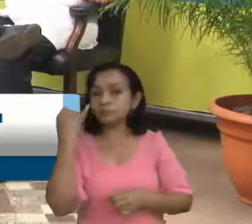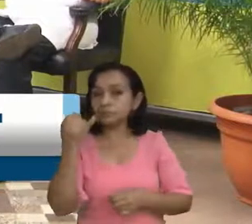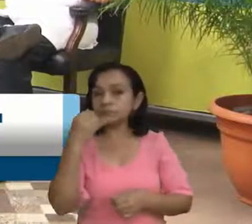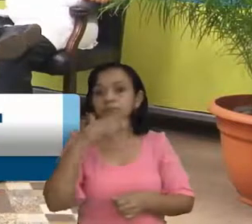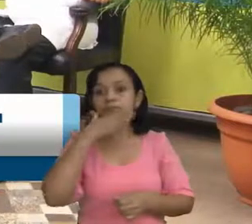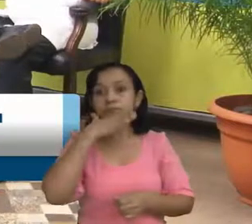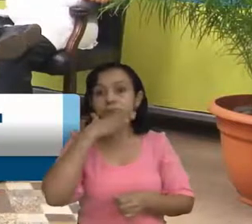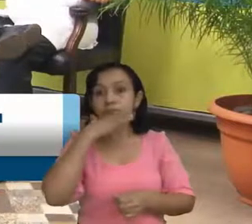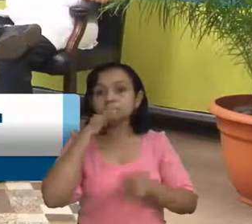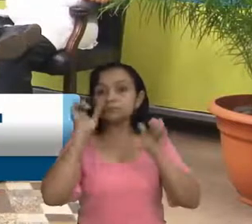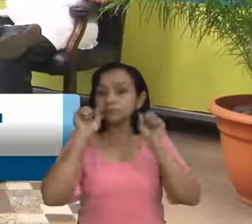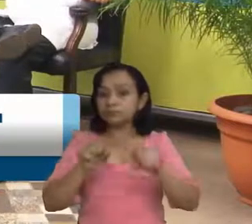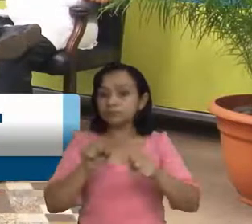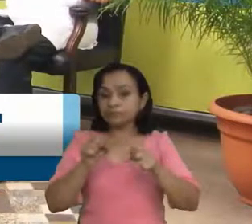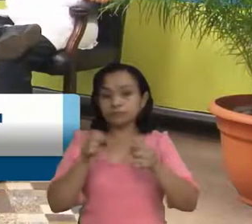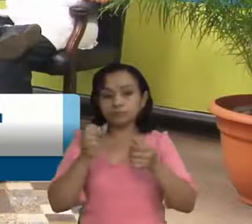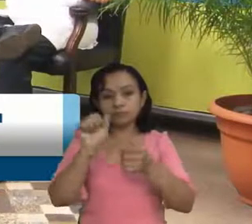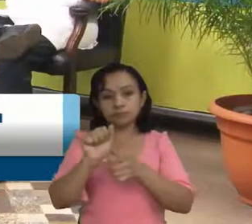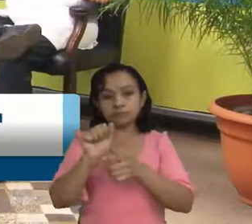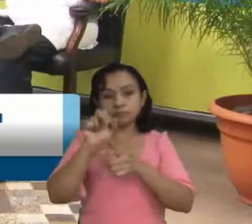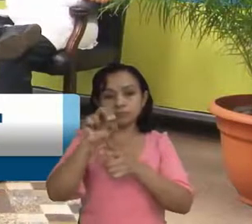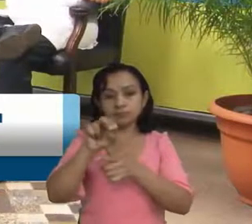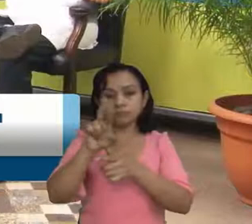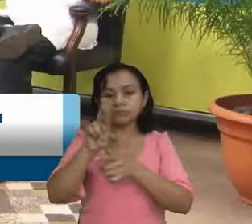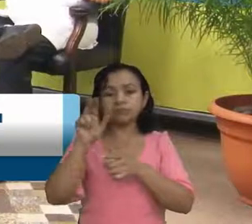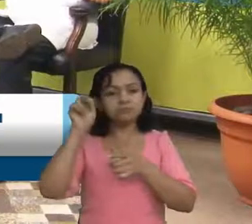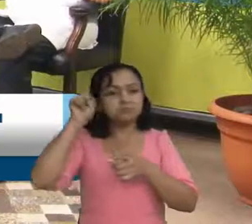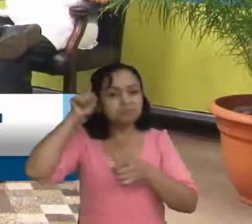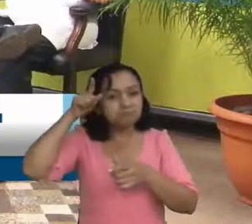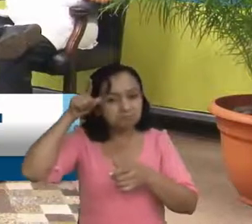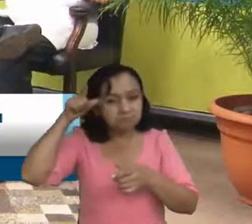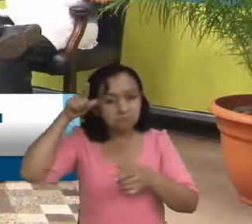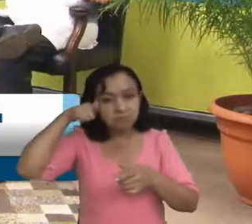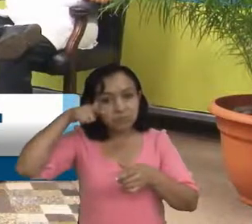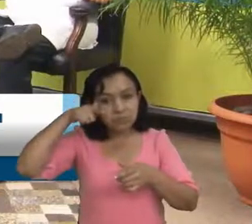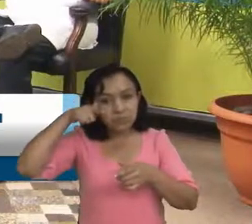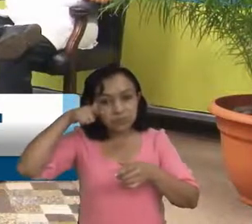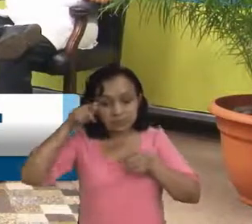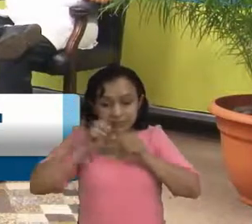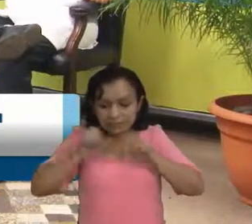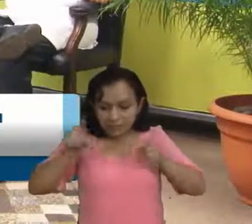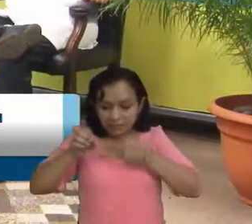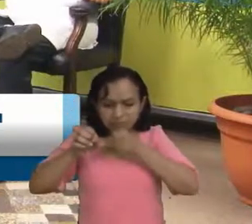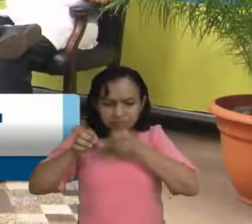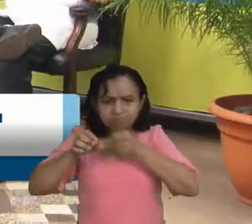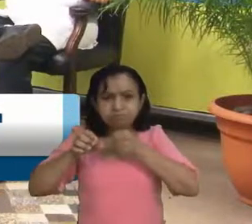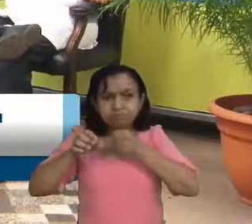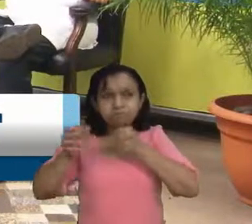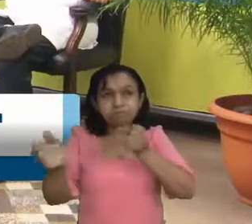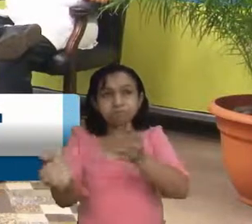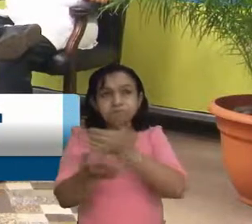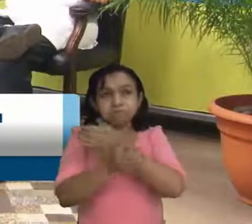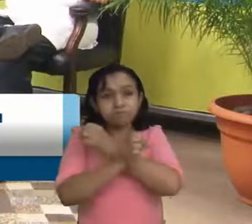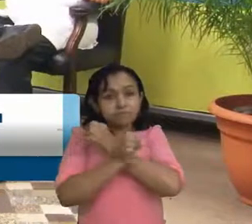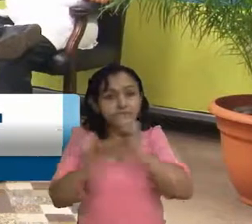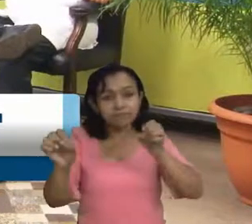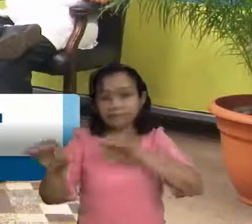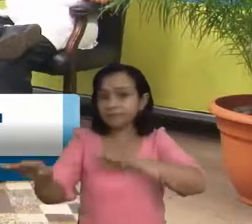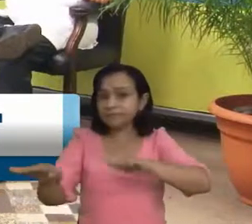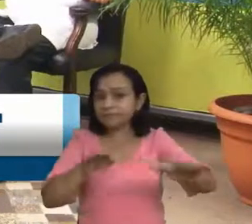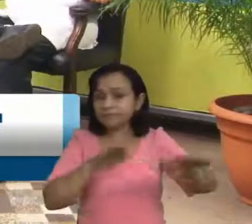y además puede haber anuria. Anuria es no miccionar para nada, no orinar para nada. En este caso, ¿ha llegado